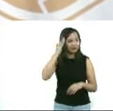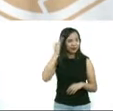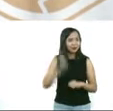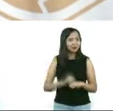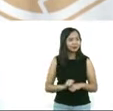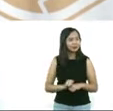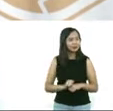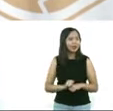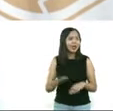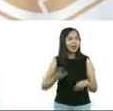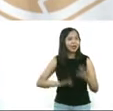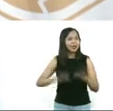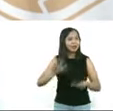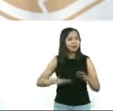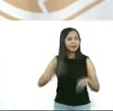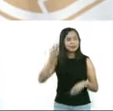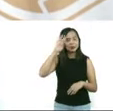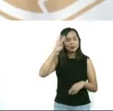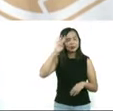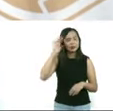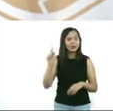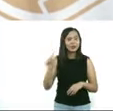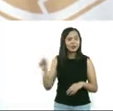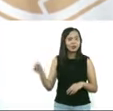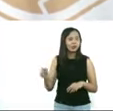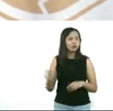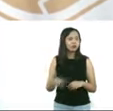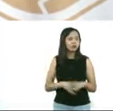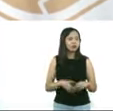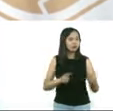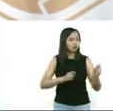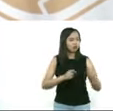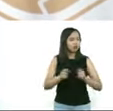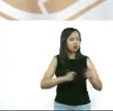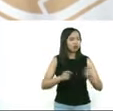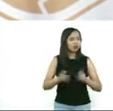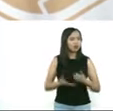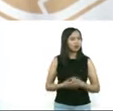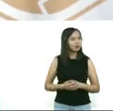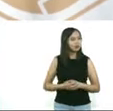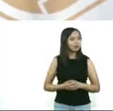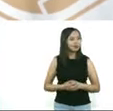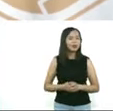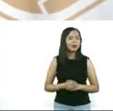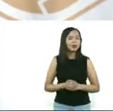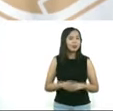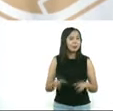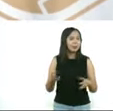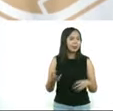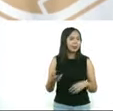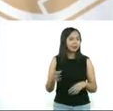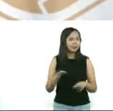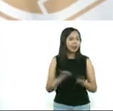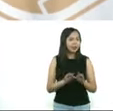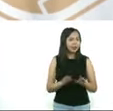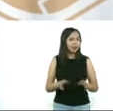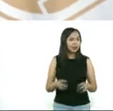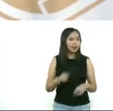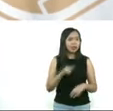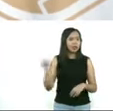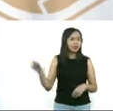árbitros de una contienda electoral y particularmente de un ejercicio tan importante como la revocación de